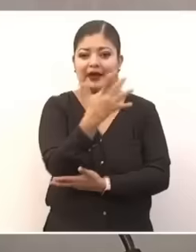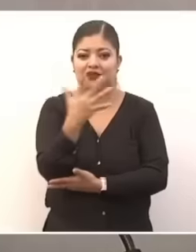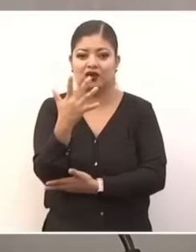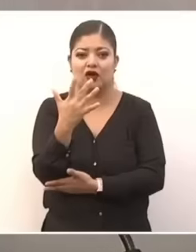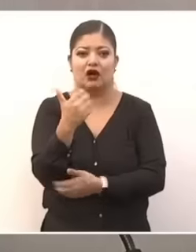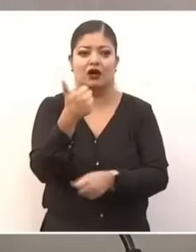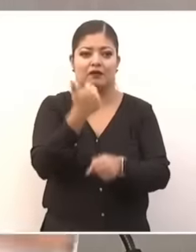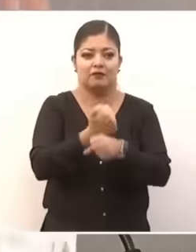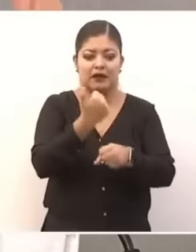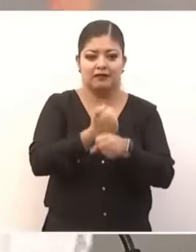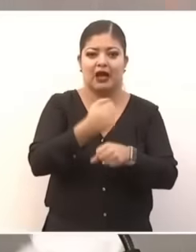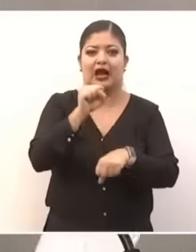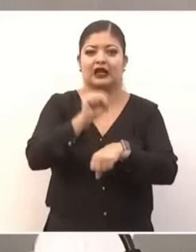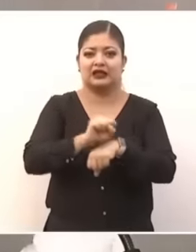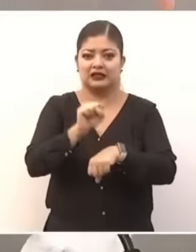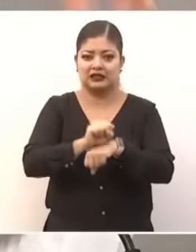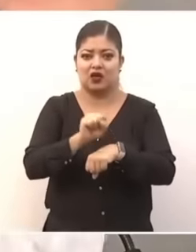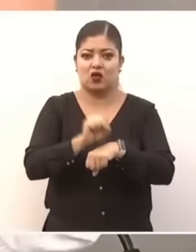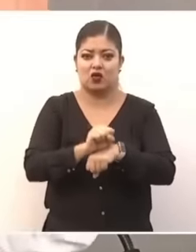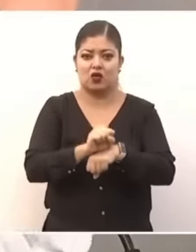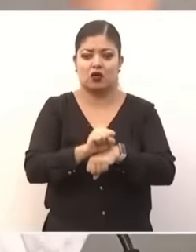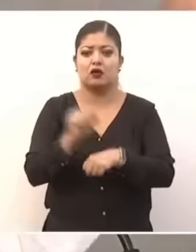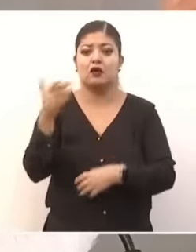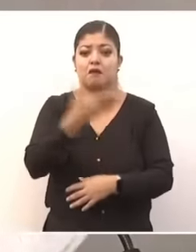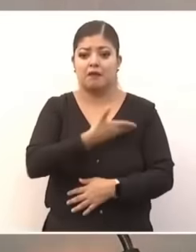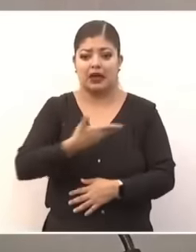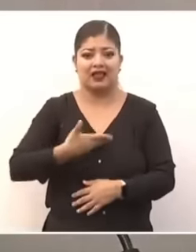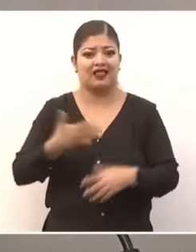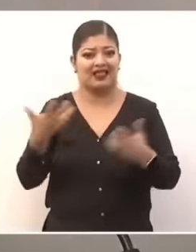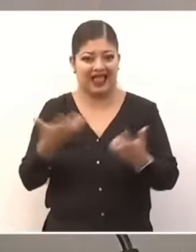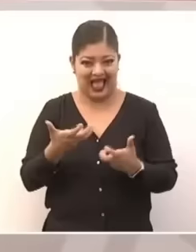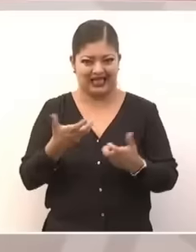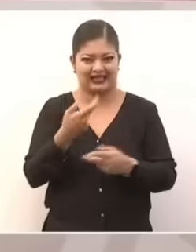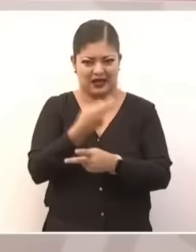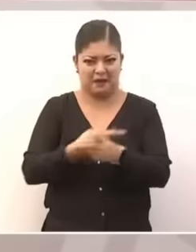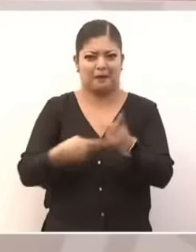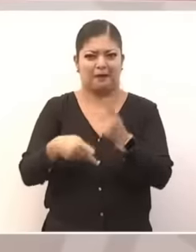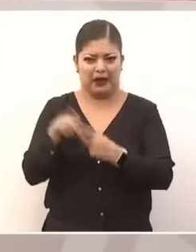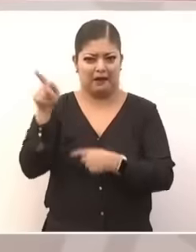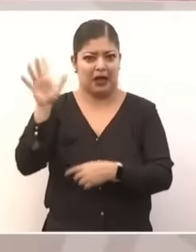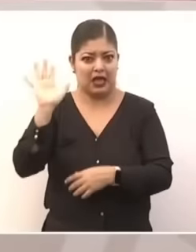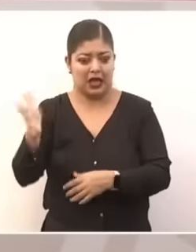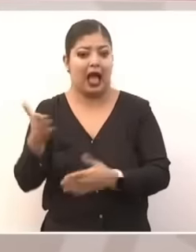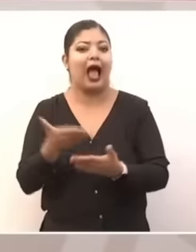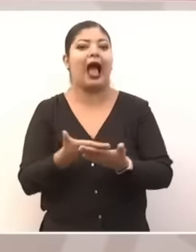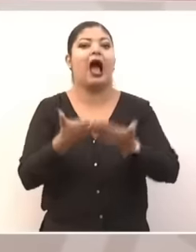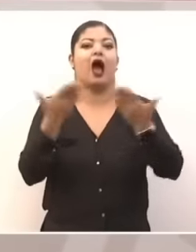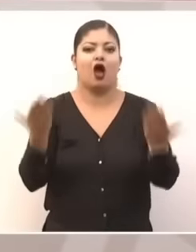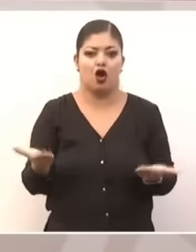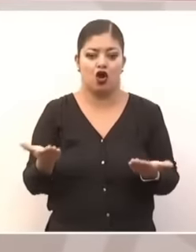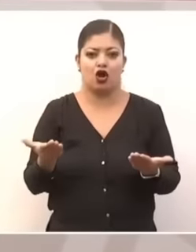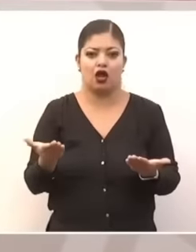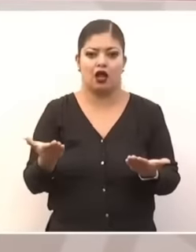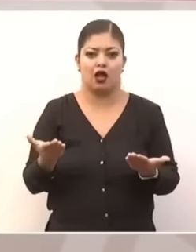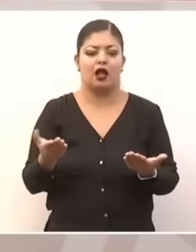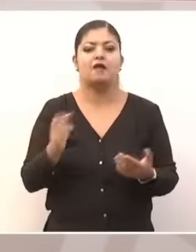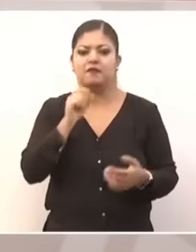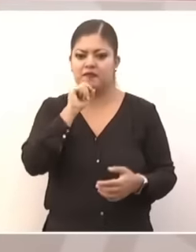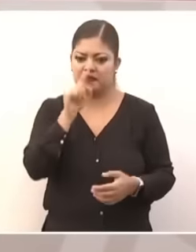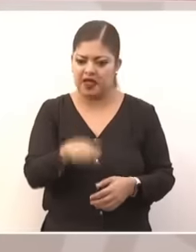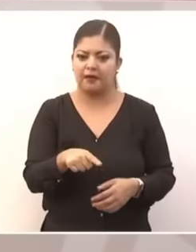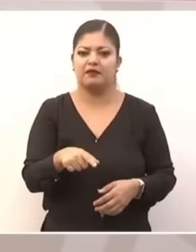secundaria. El presidente lo hizo para todos los de preparatoria, ahora lo hizo